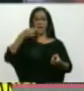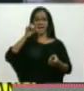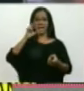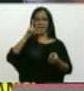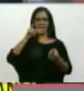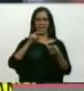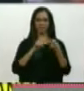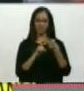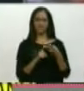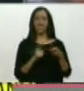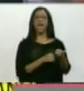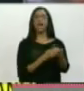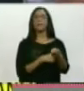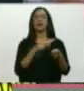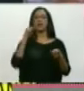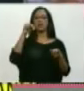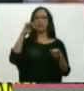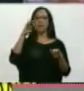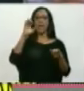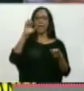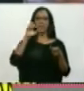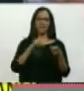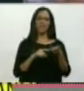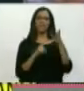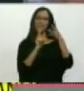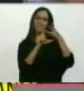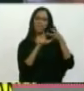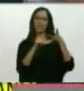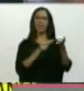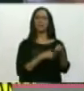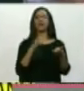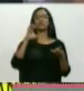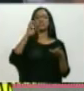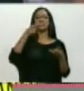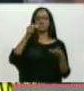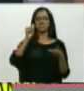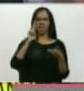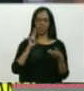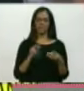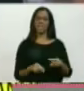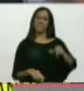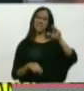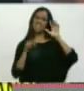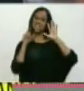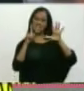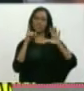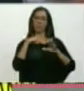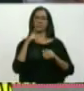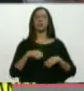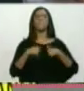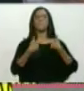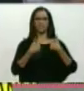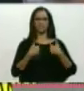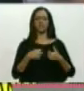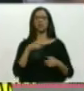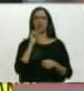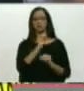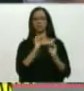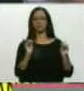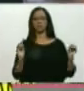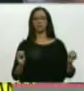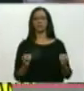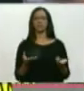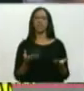los hermanos Name y la de los Char, además de siete políticos más que fueron mencionados por parte de la